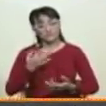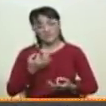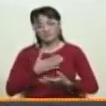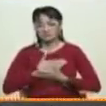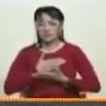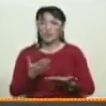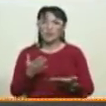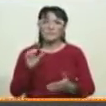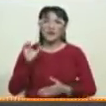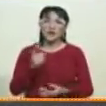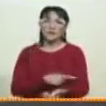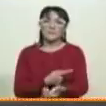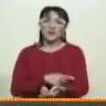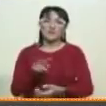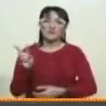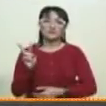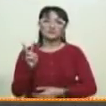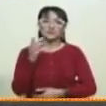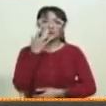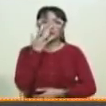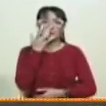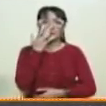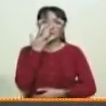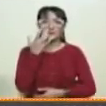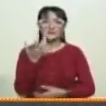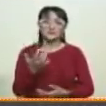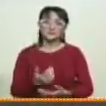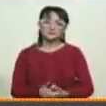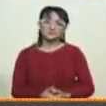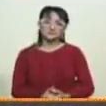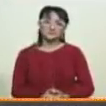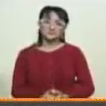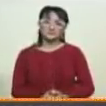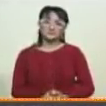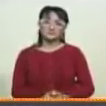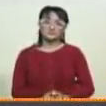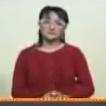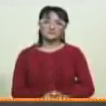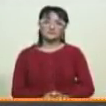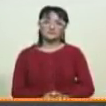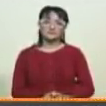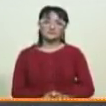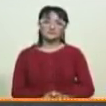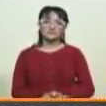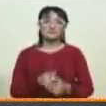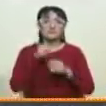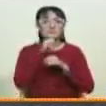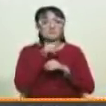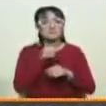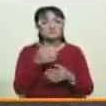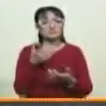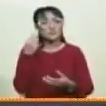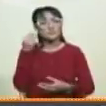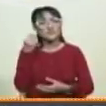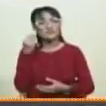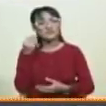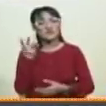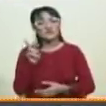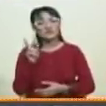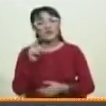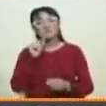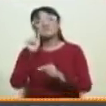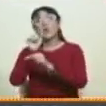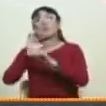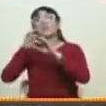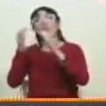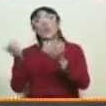país hermano y ya para mí un país muy cercano como es Venezuela. ¿Qué mensaje le está dando Venezuela al mundo el día de hoy? Bueno, vamos a